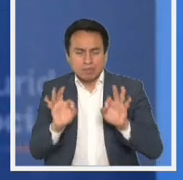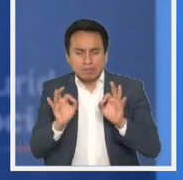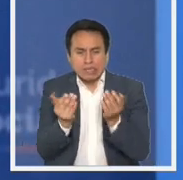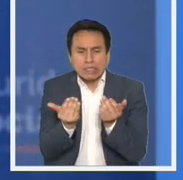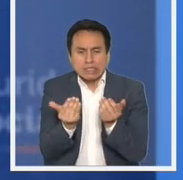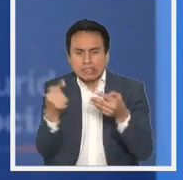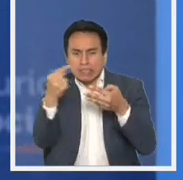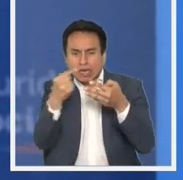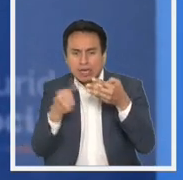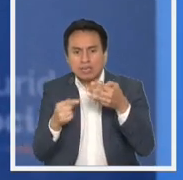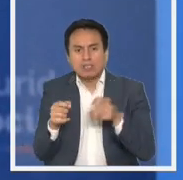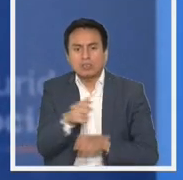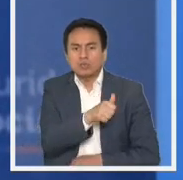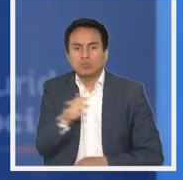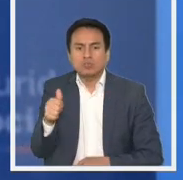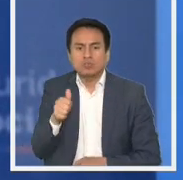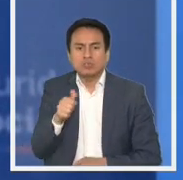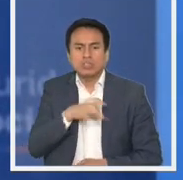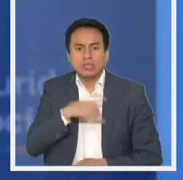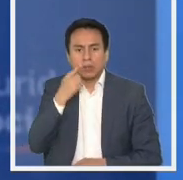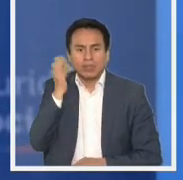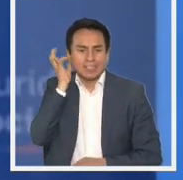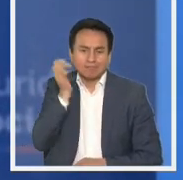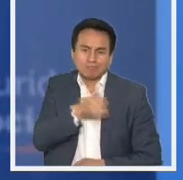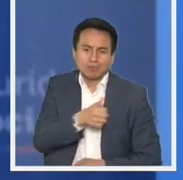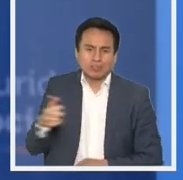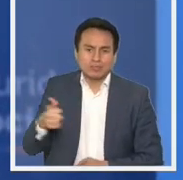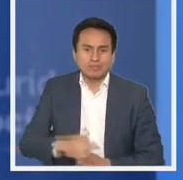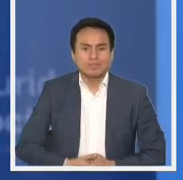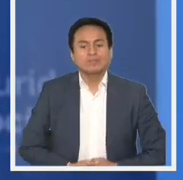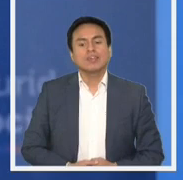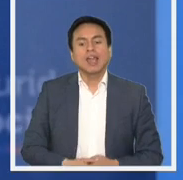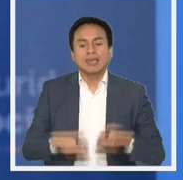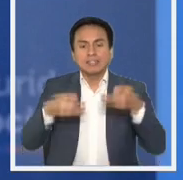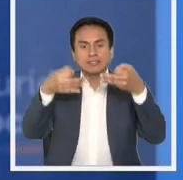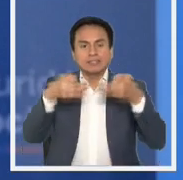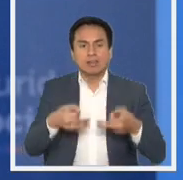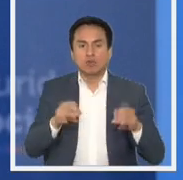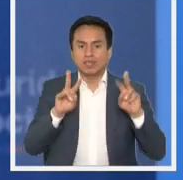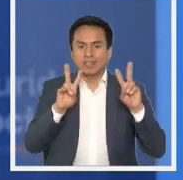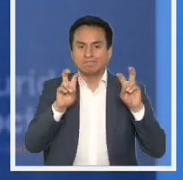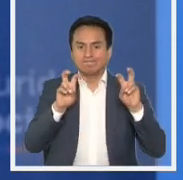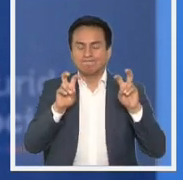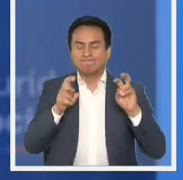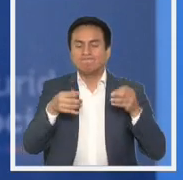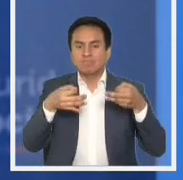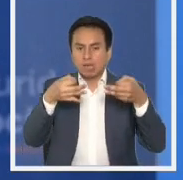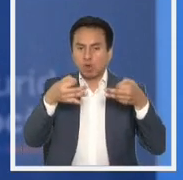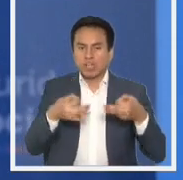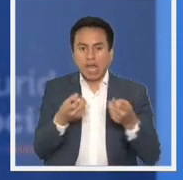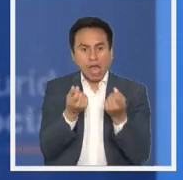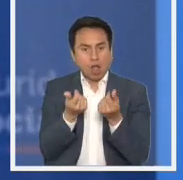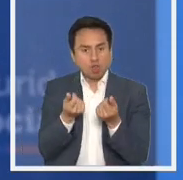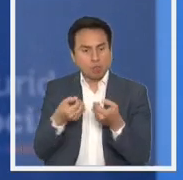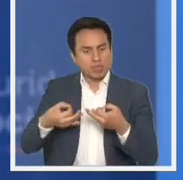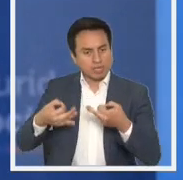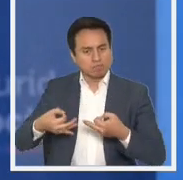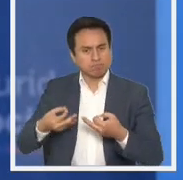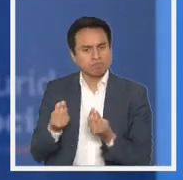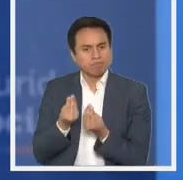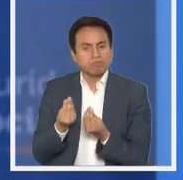de todos y todas los chilenos en la seguridad la seguridad económica